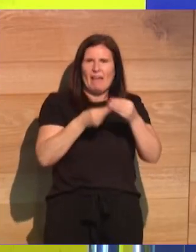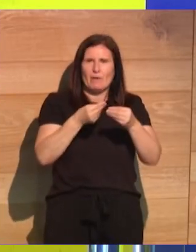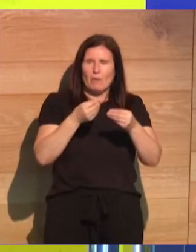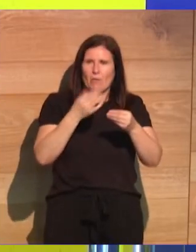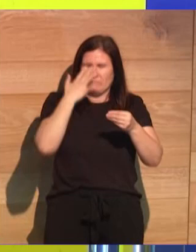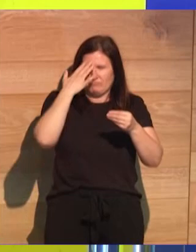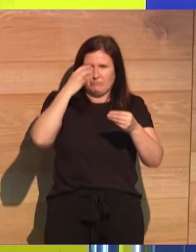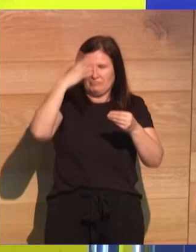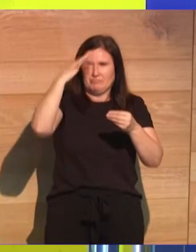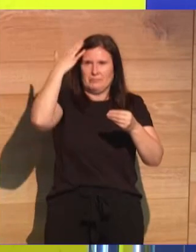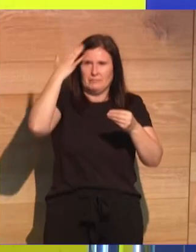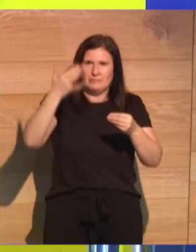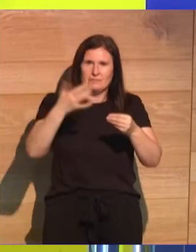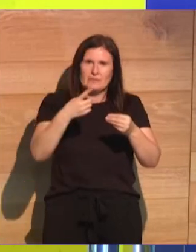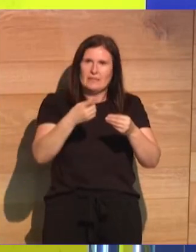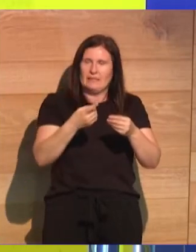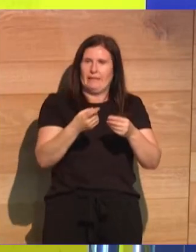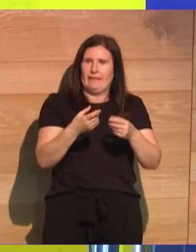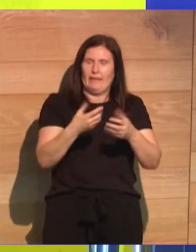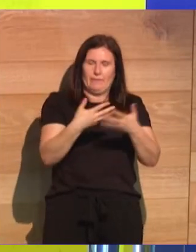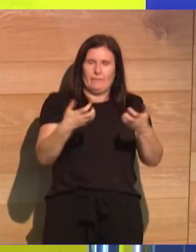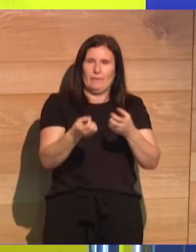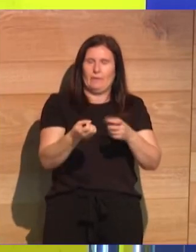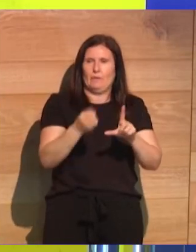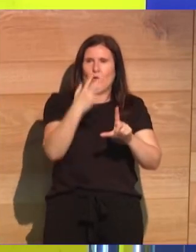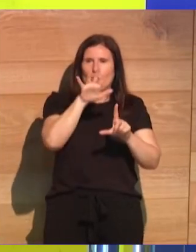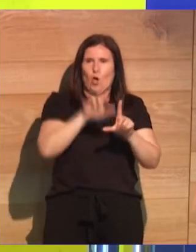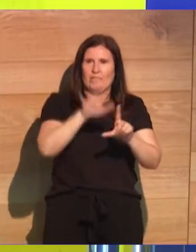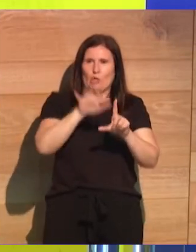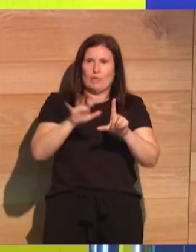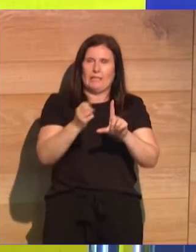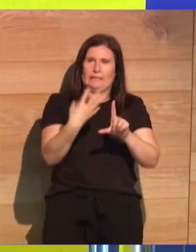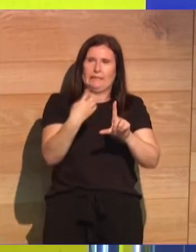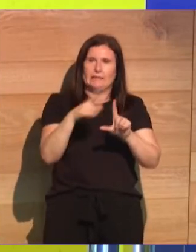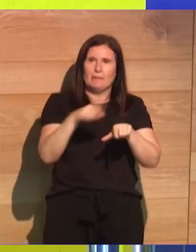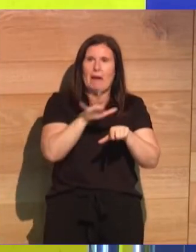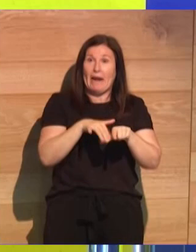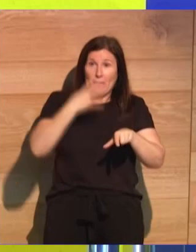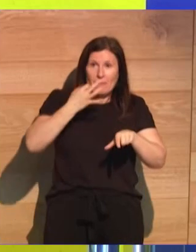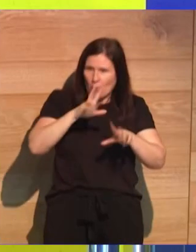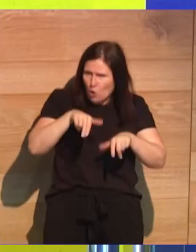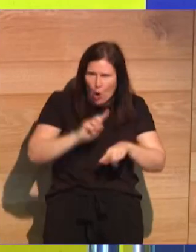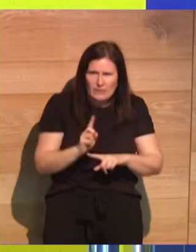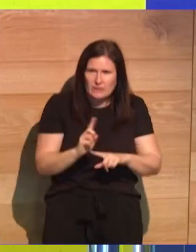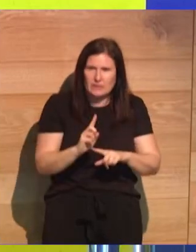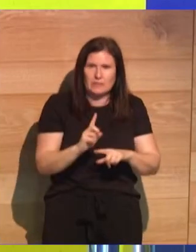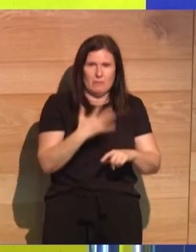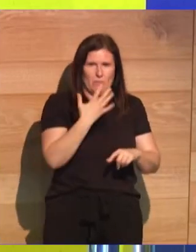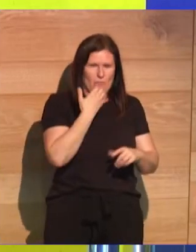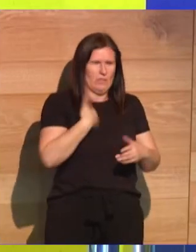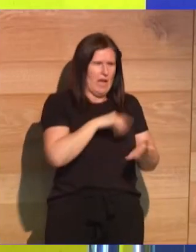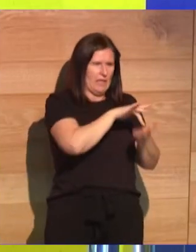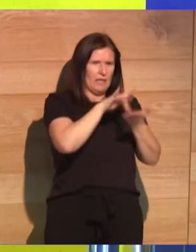Alucinaciones en el sentido de que te dice cosas que parecen totalmente verosímiles, pero no son verdad. Por ejemplo, ha habido casos, ¿no?,